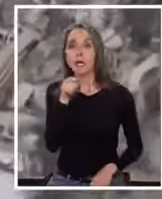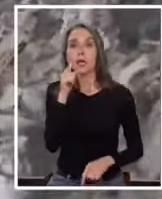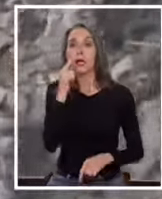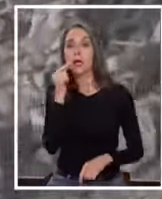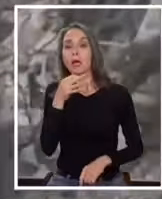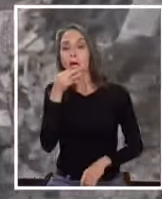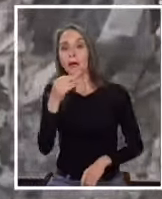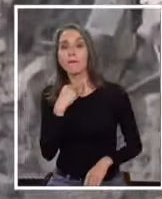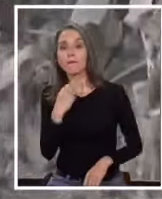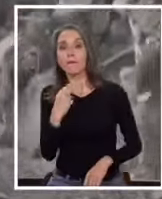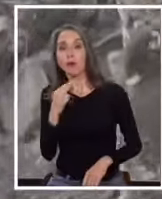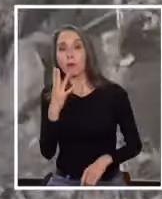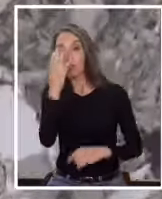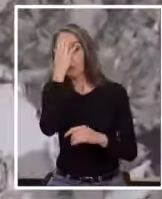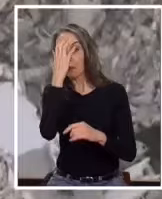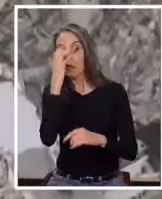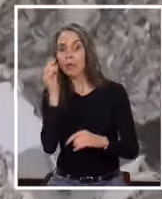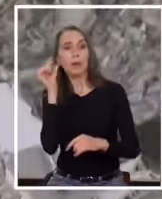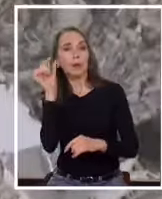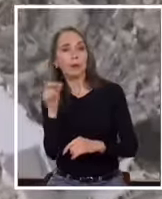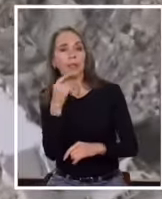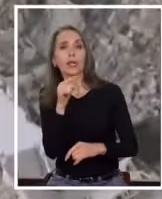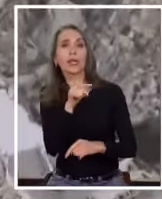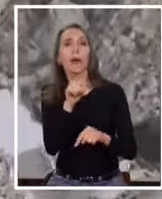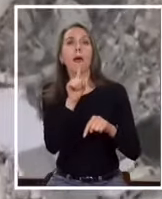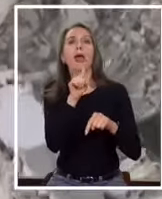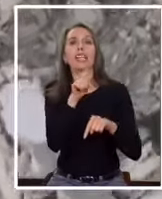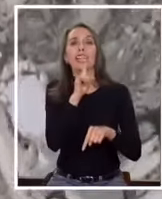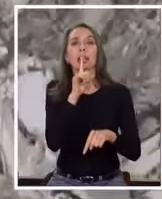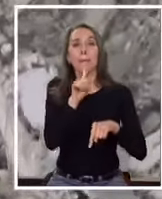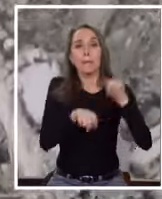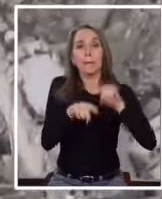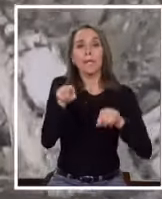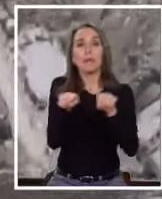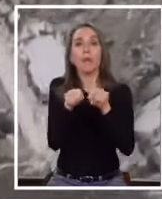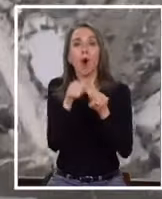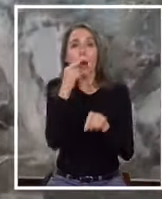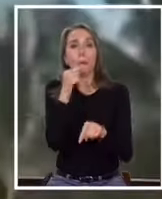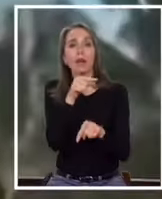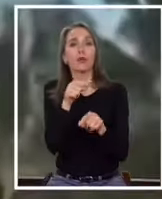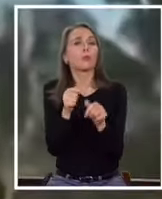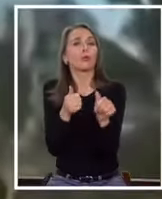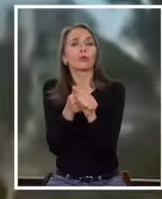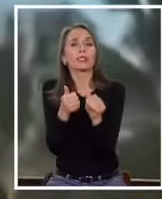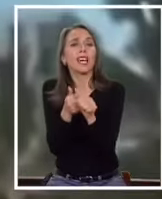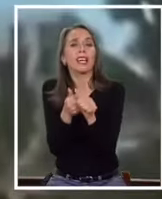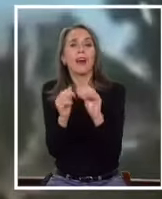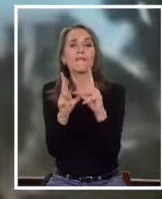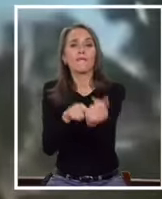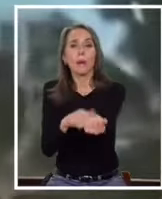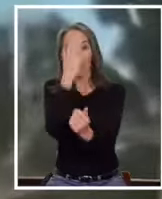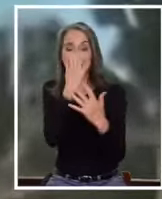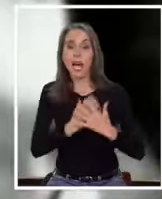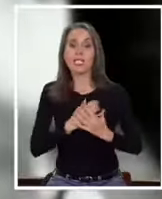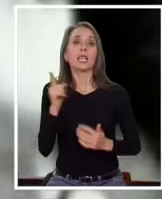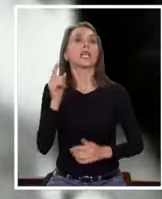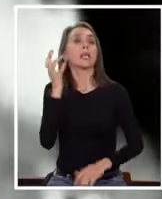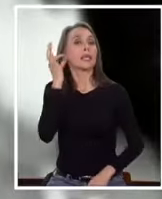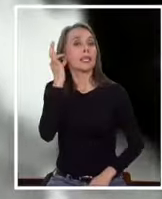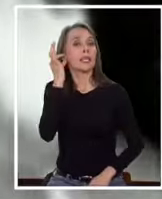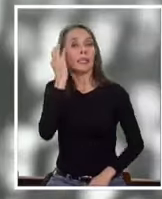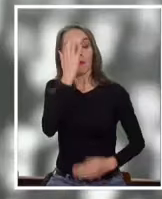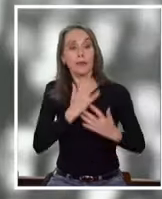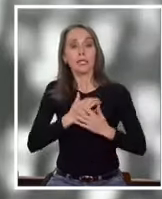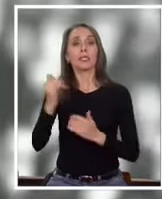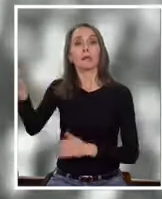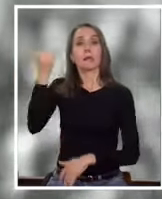hermano del papá de Michelle. No, muy cercano con la familia Bachelet en general. De hecho, ella me llamó. Cursó